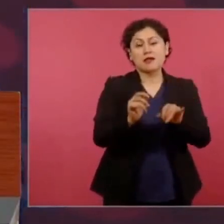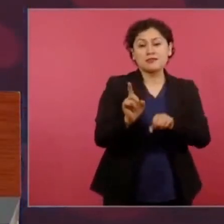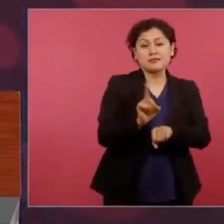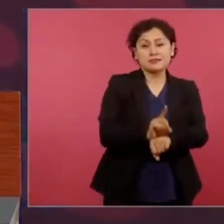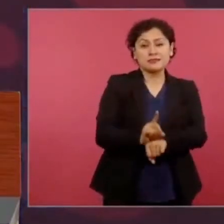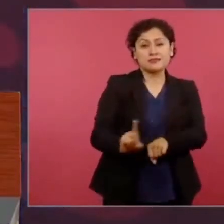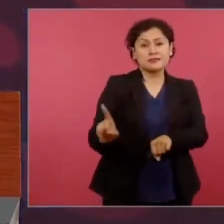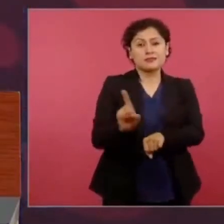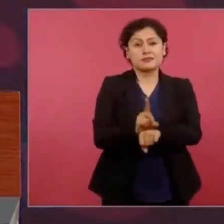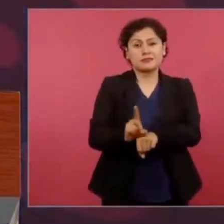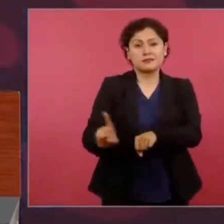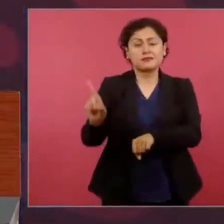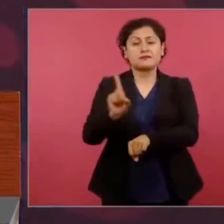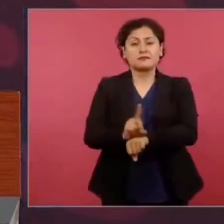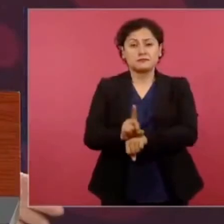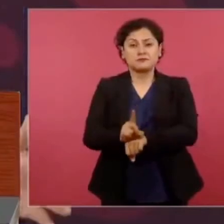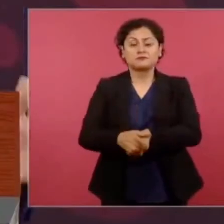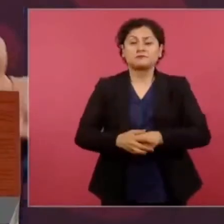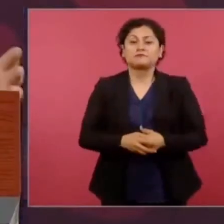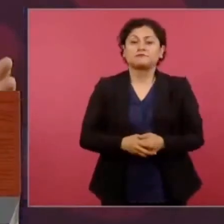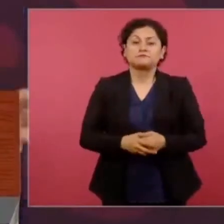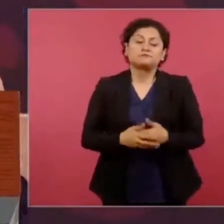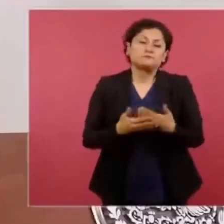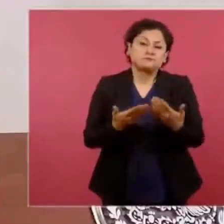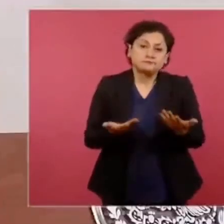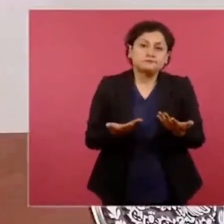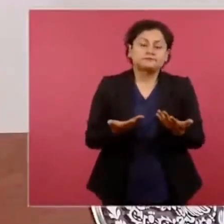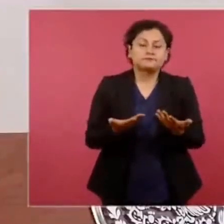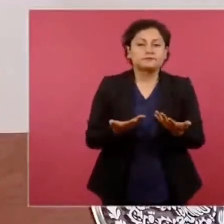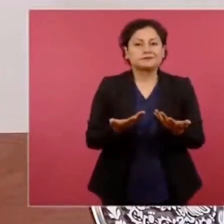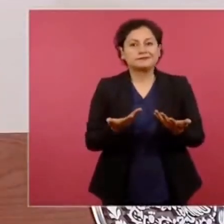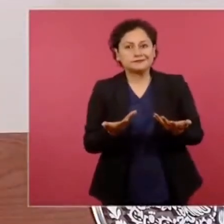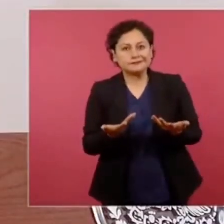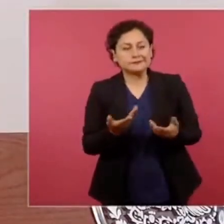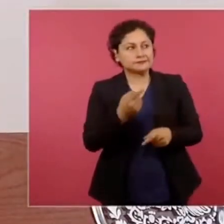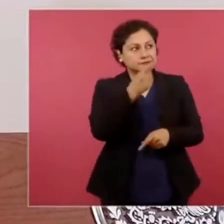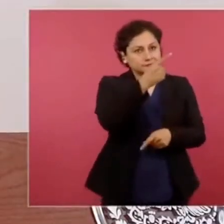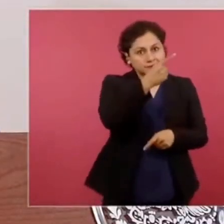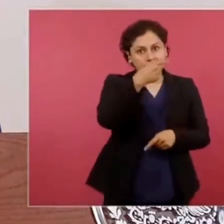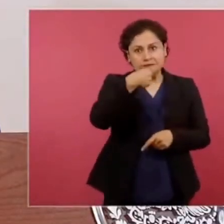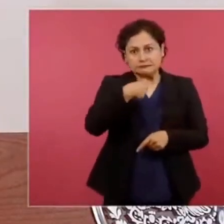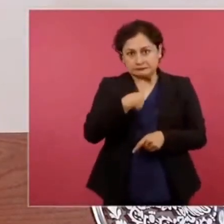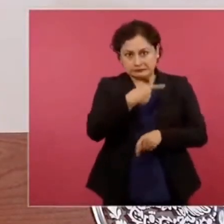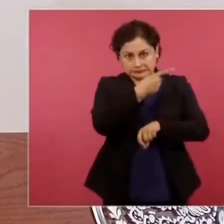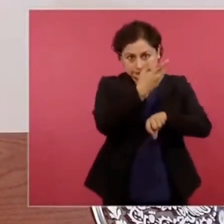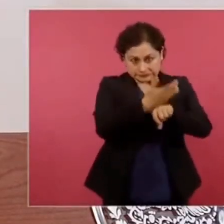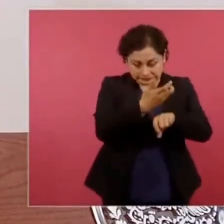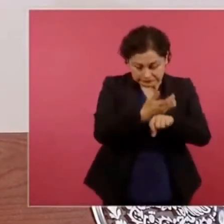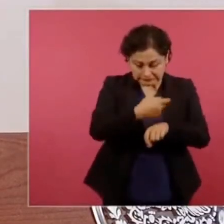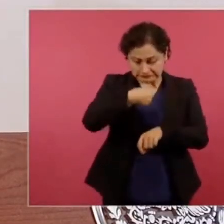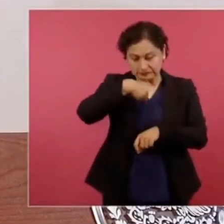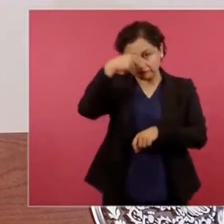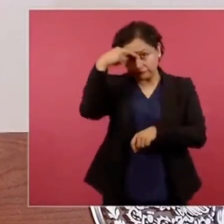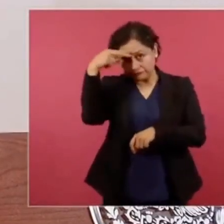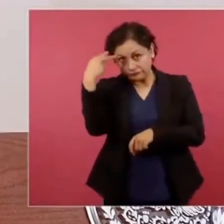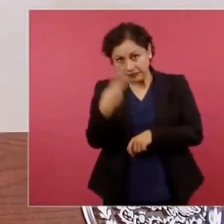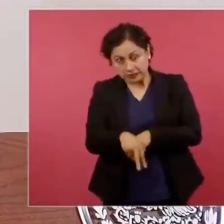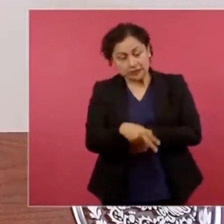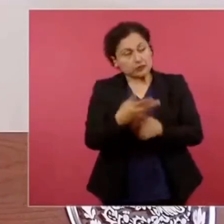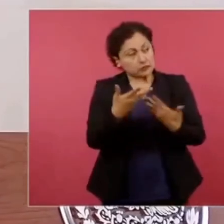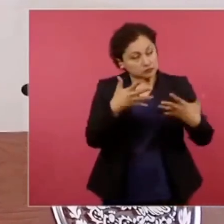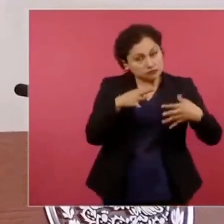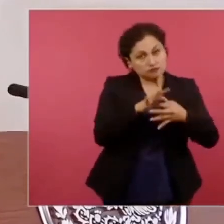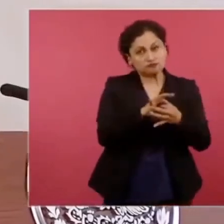y hicimos un esfuerzo conjunto y se redujo en promedio